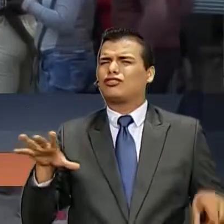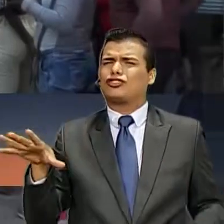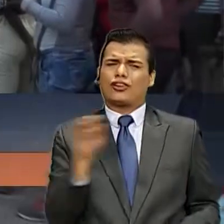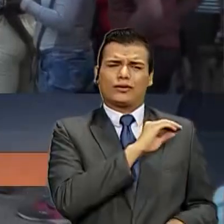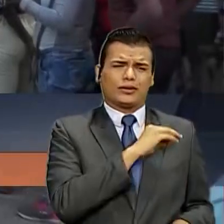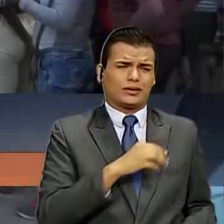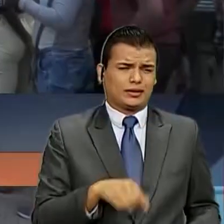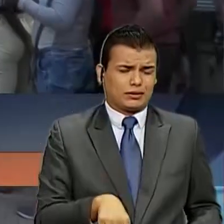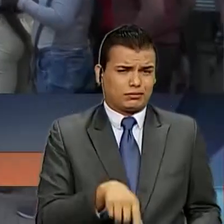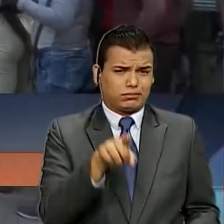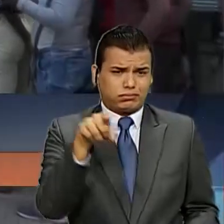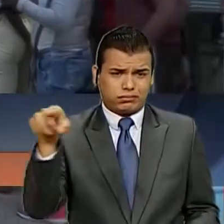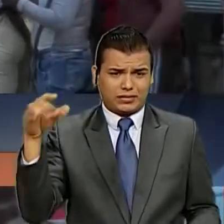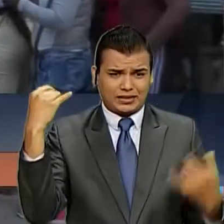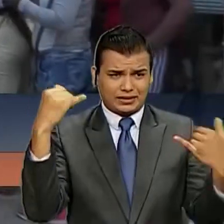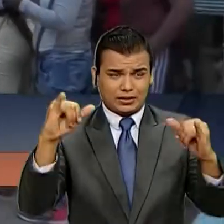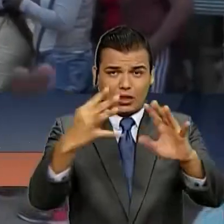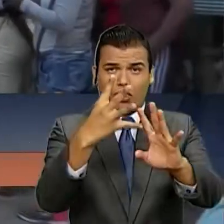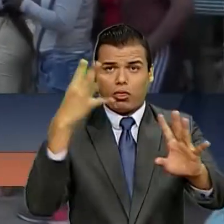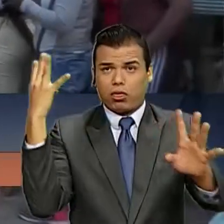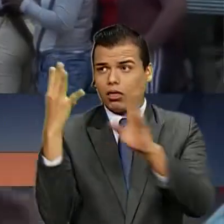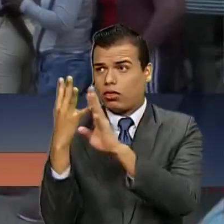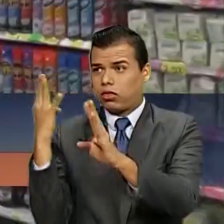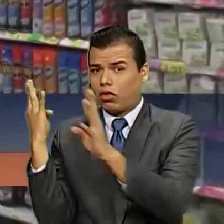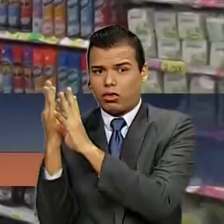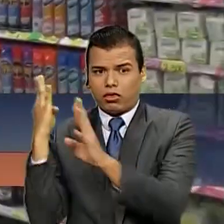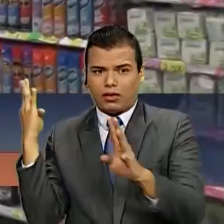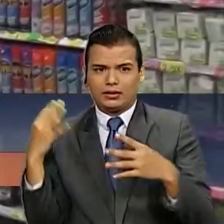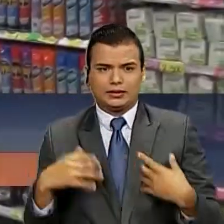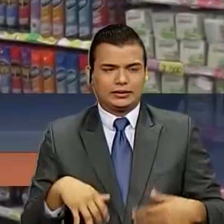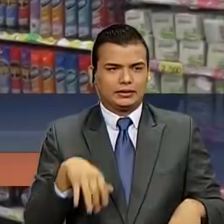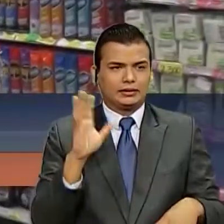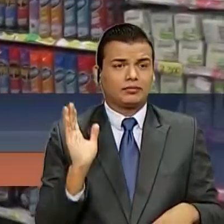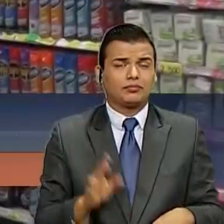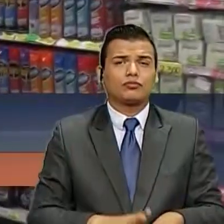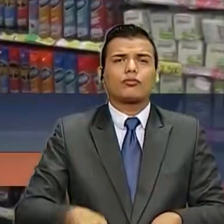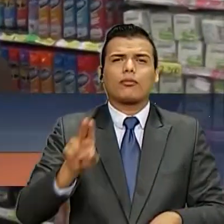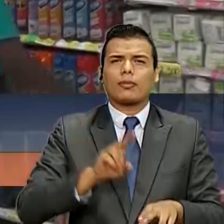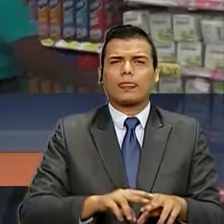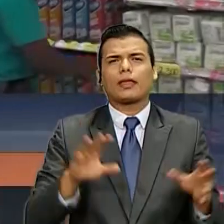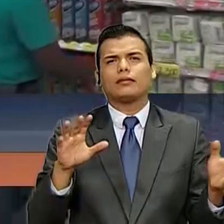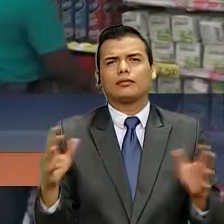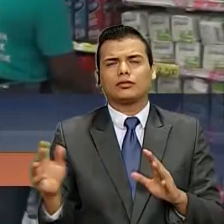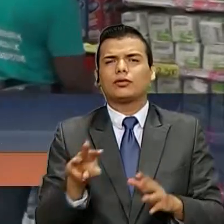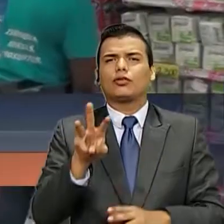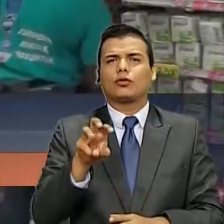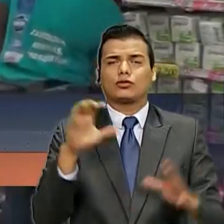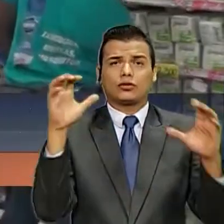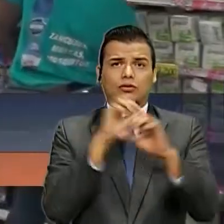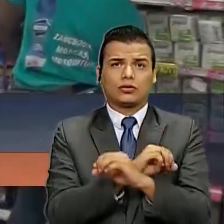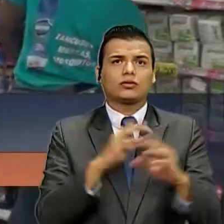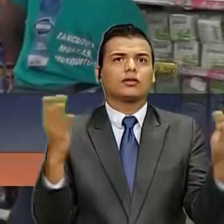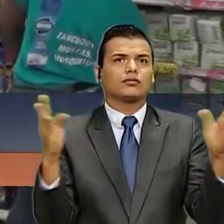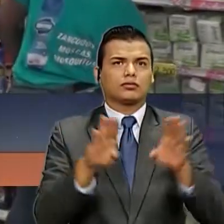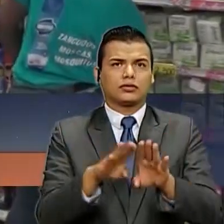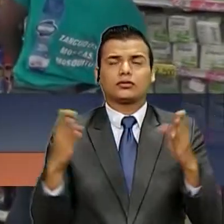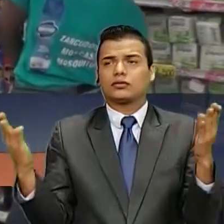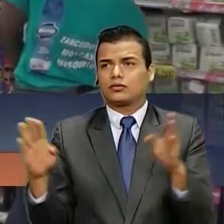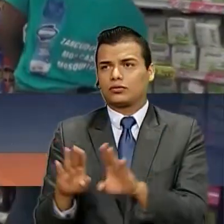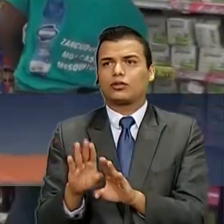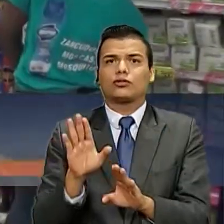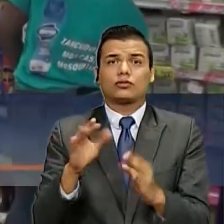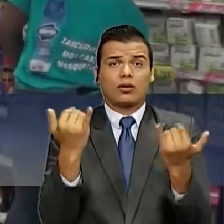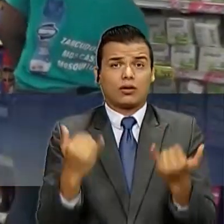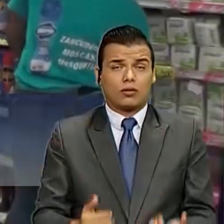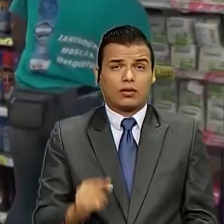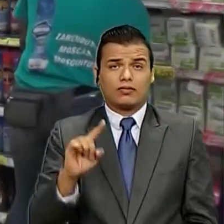Todos los cajeros hay una fila inmensa. Normalmente sobre las 8 de la noche los establecimientos están cerrados, a raíz de que es el primer